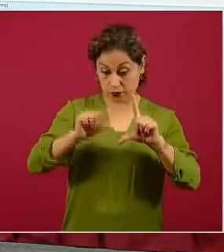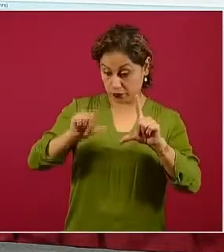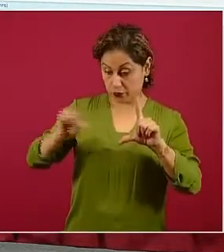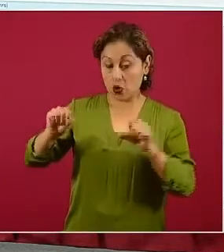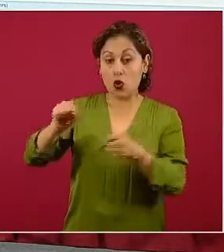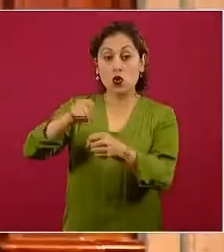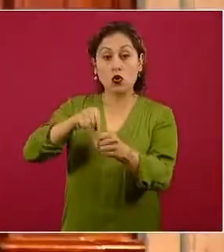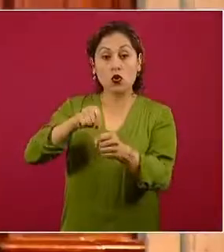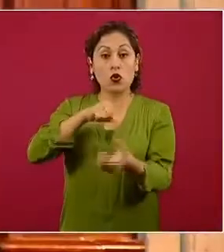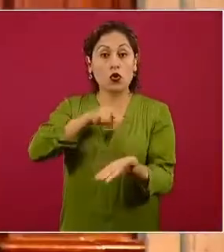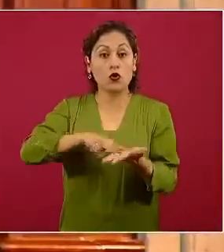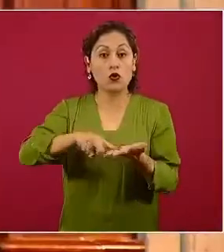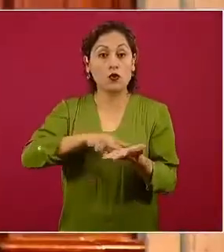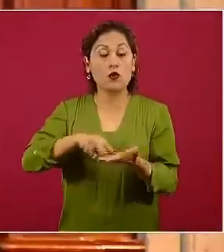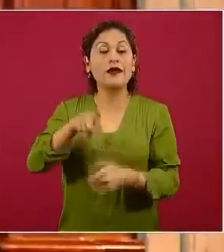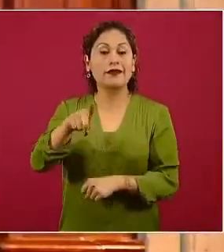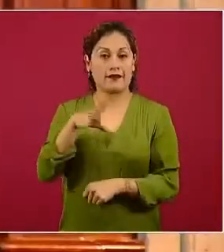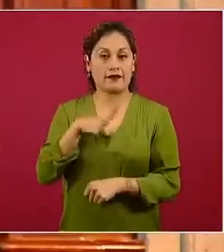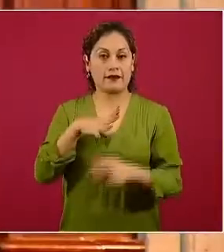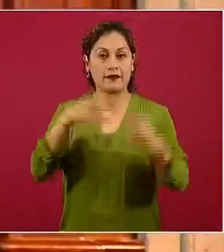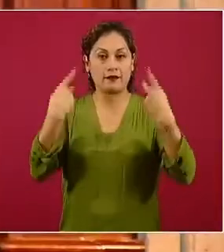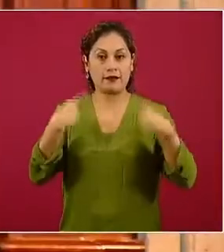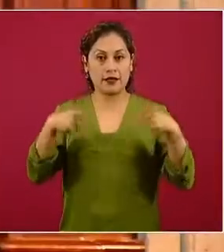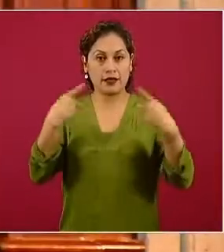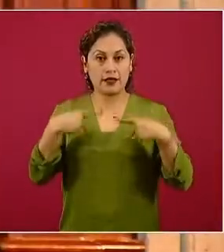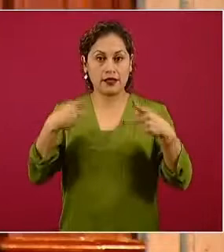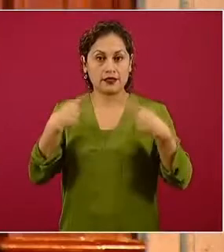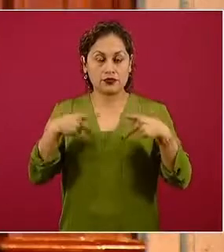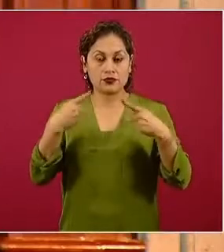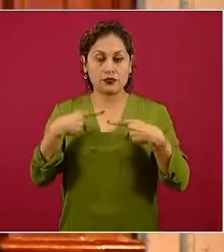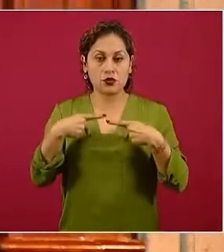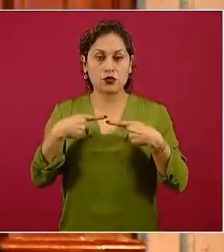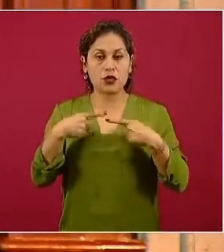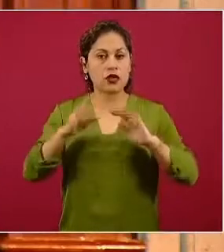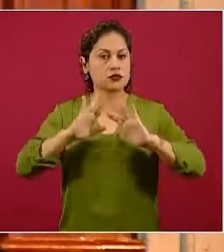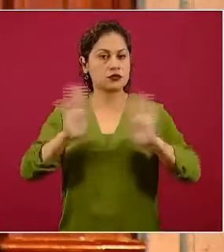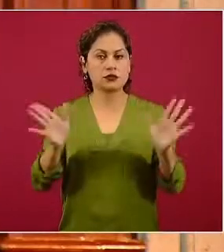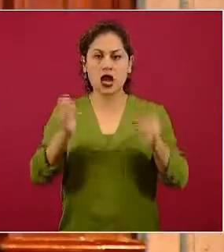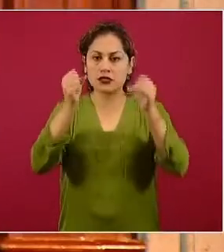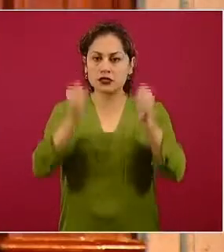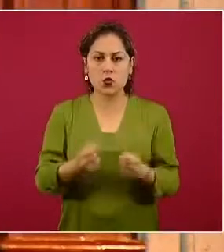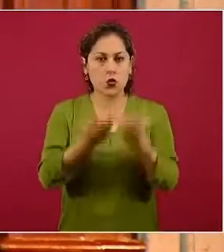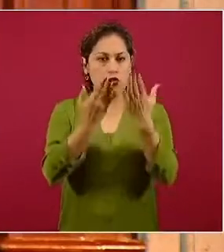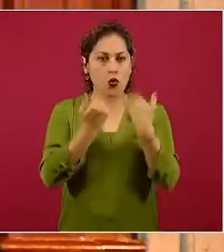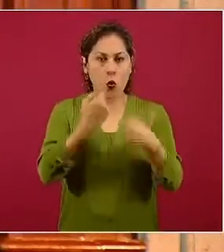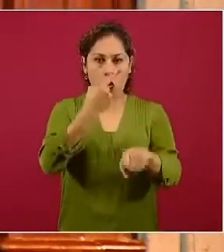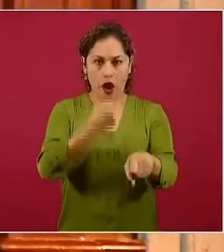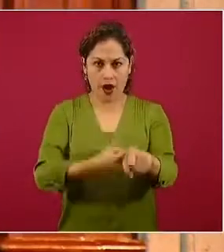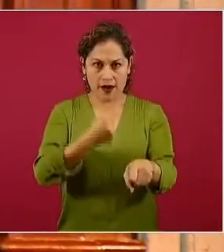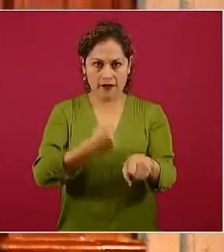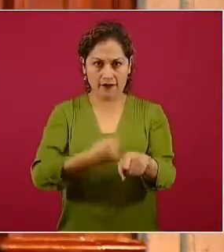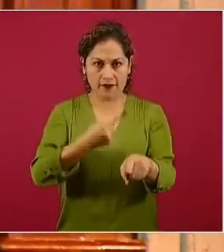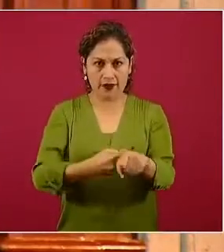color verde tenemos el grupo de personas que precisamente se han descartado Para el día de hoy, más de